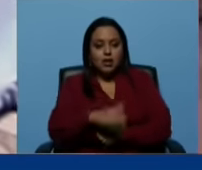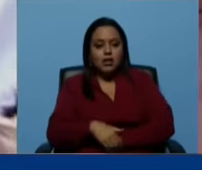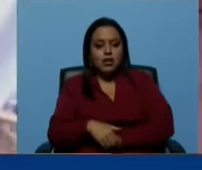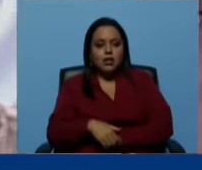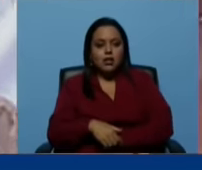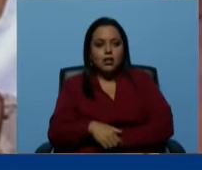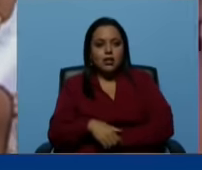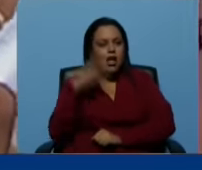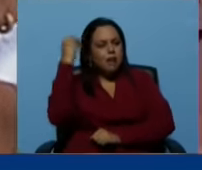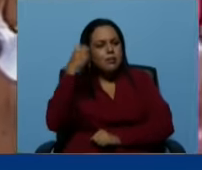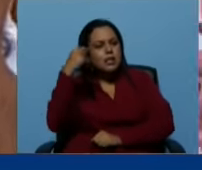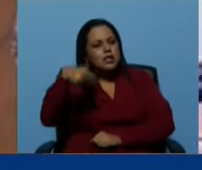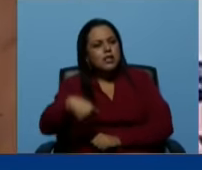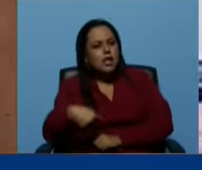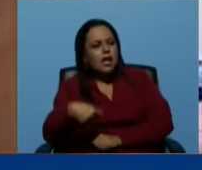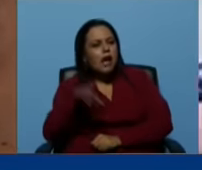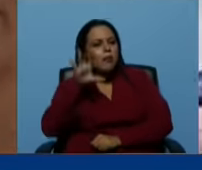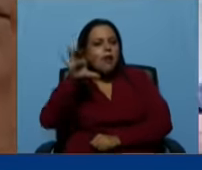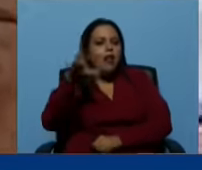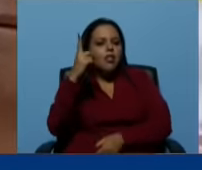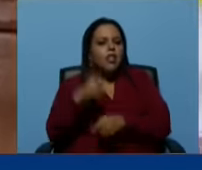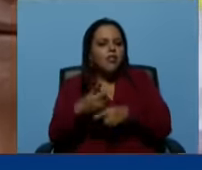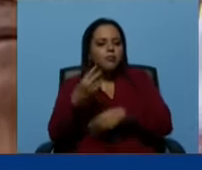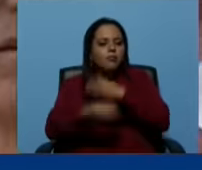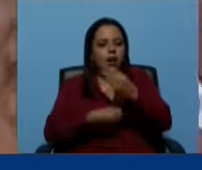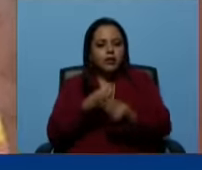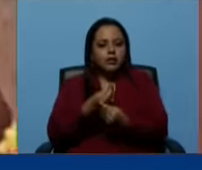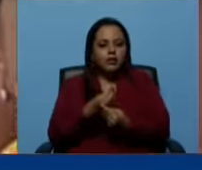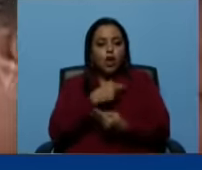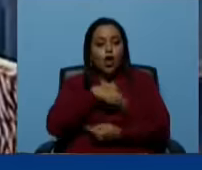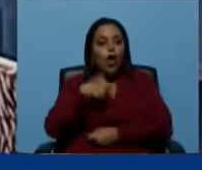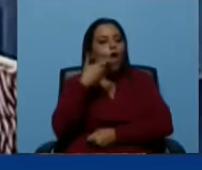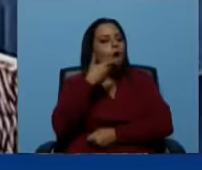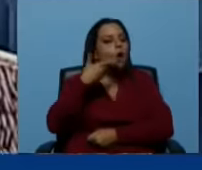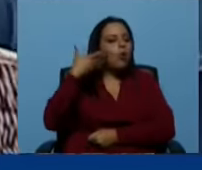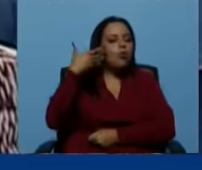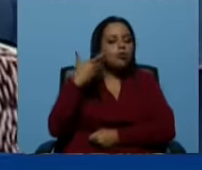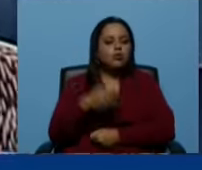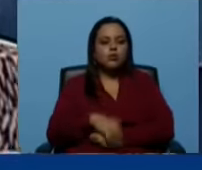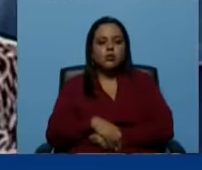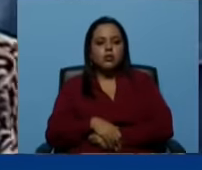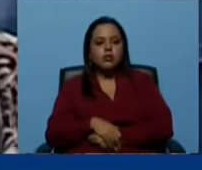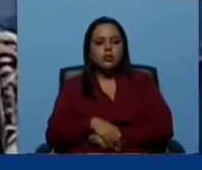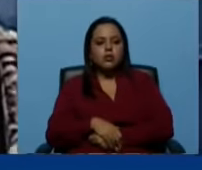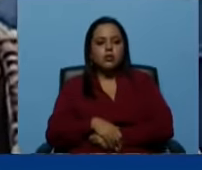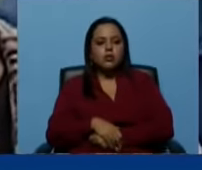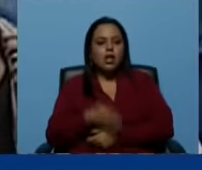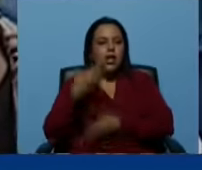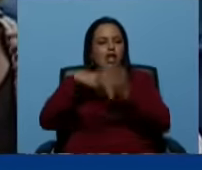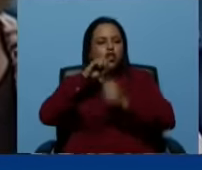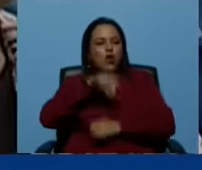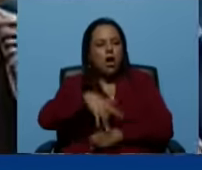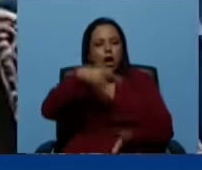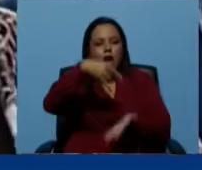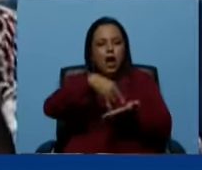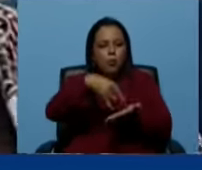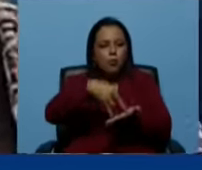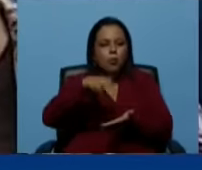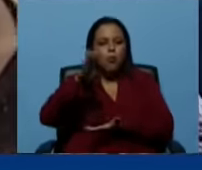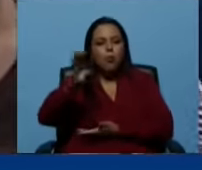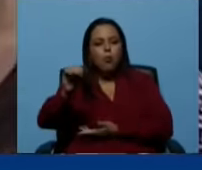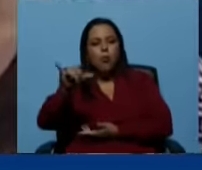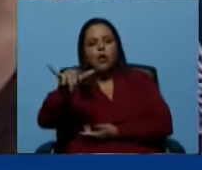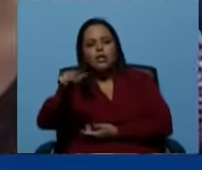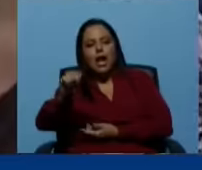esta es la patria que debemos construir y que estamos orgullosos de Boyacá, Carabobo, Pichincha,